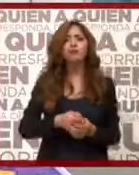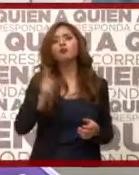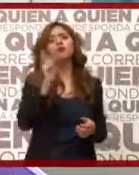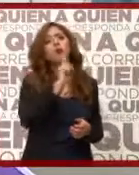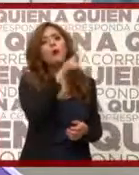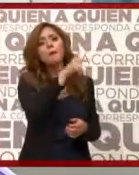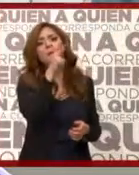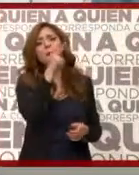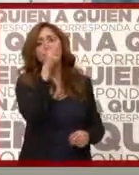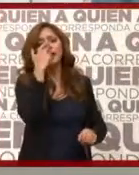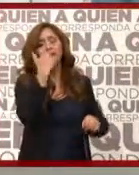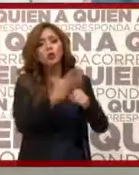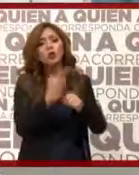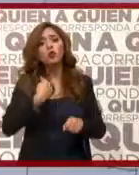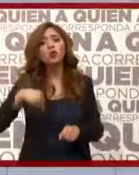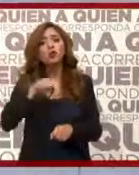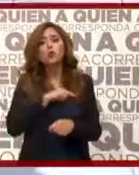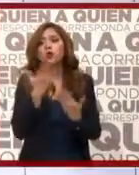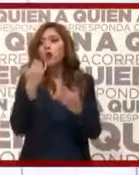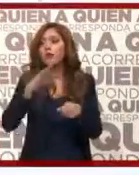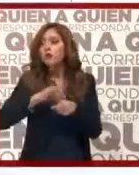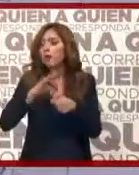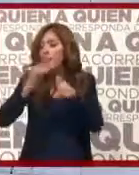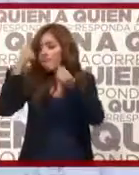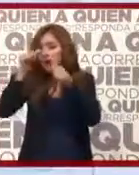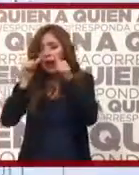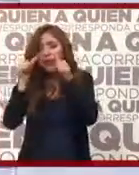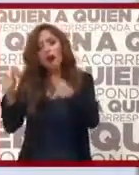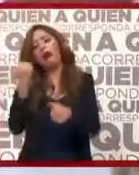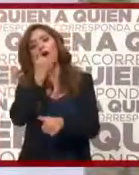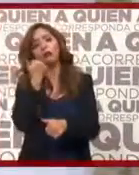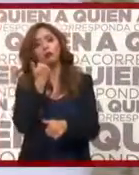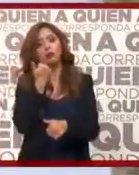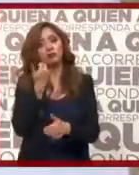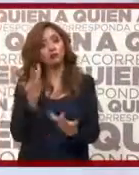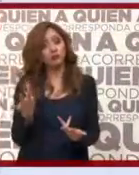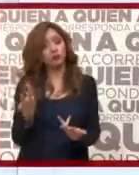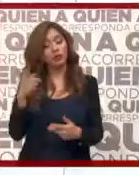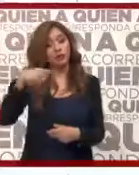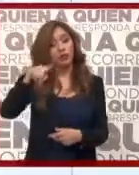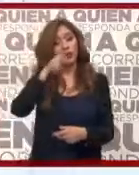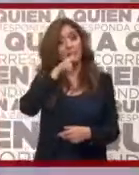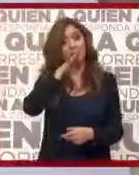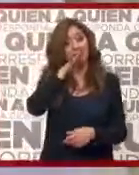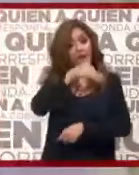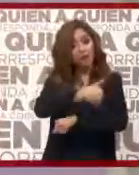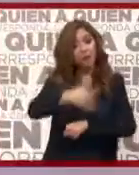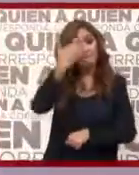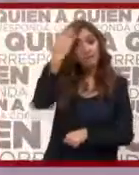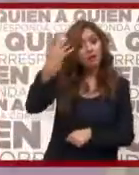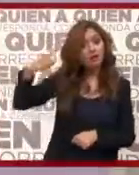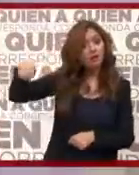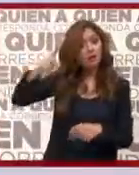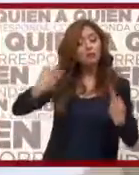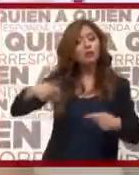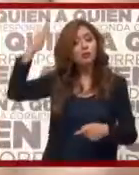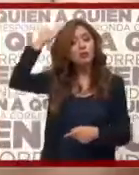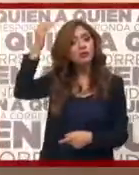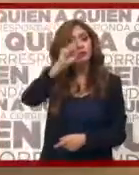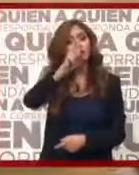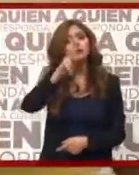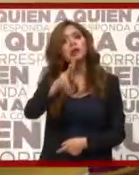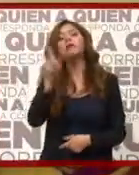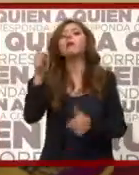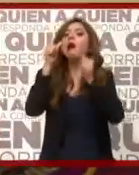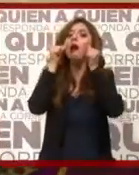porque nosotros no contamos con esos servicios. Los padres de familia piden ser escuchados por las autoridades y se tomen acciones